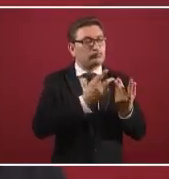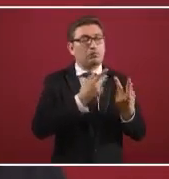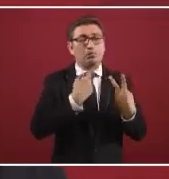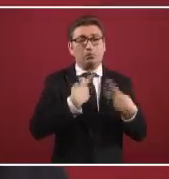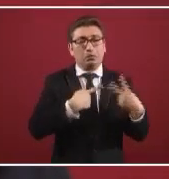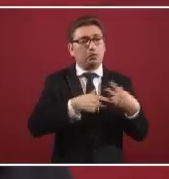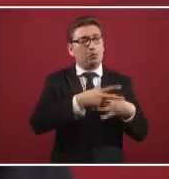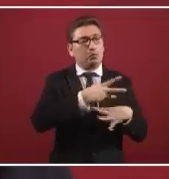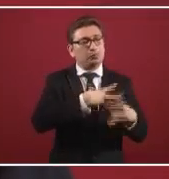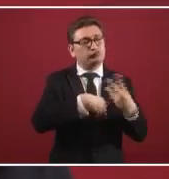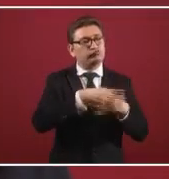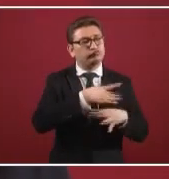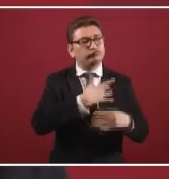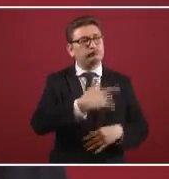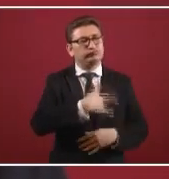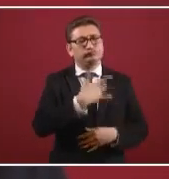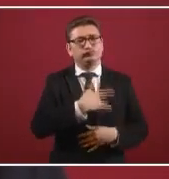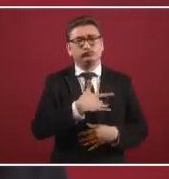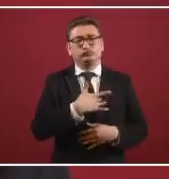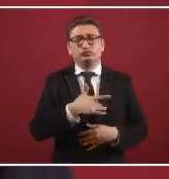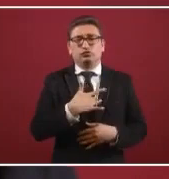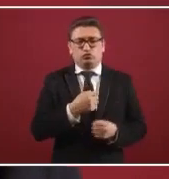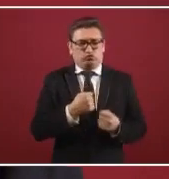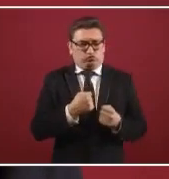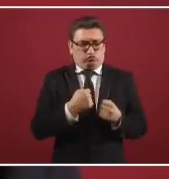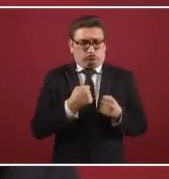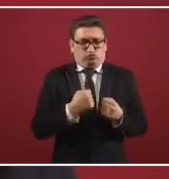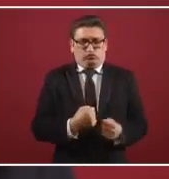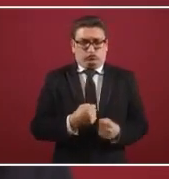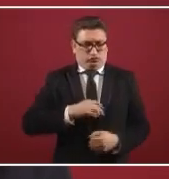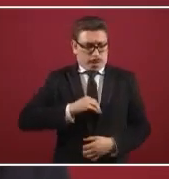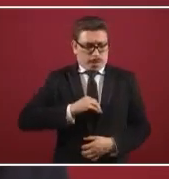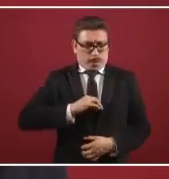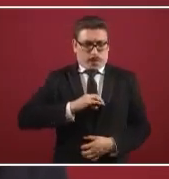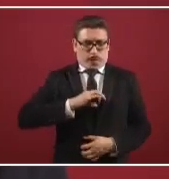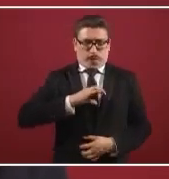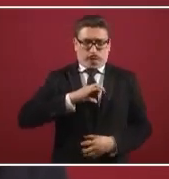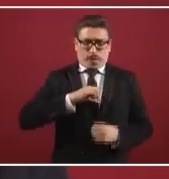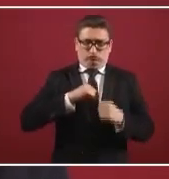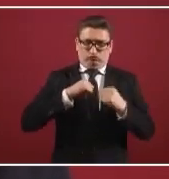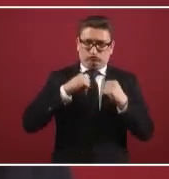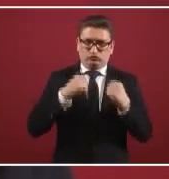es fortalecer su autoestima.